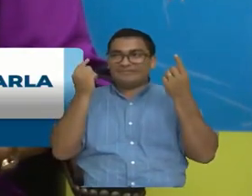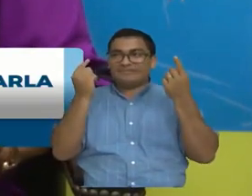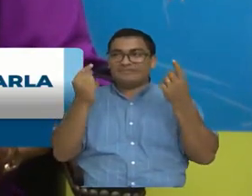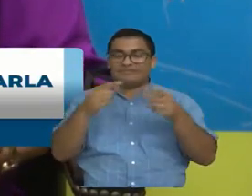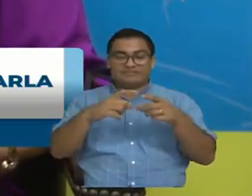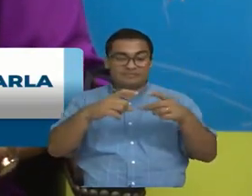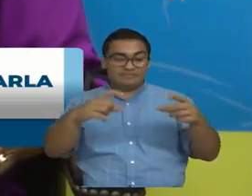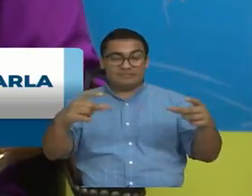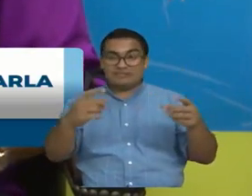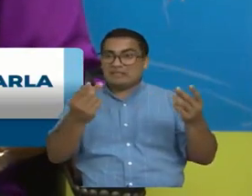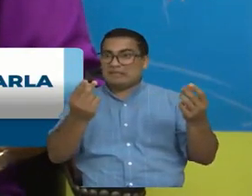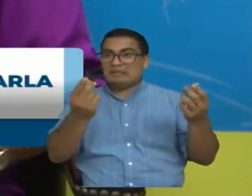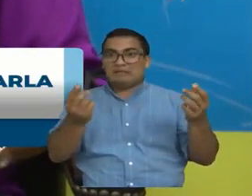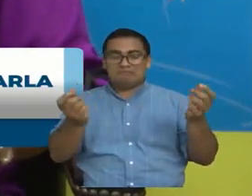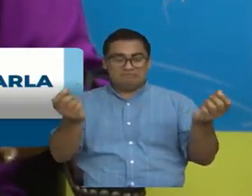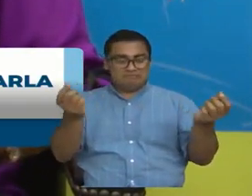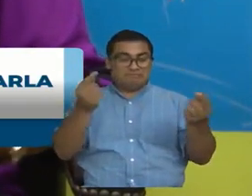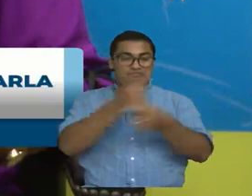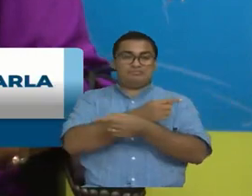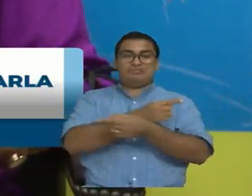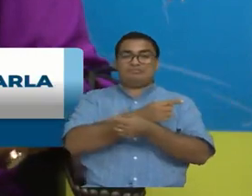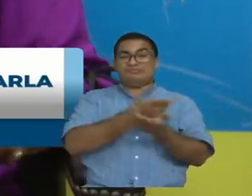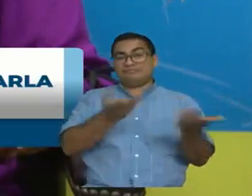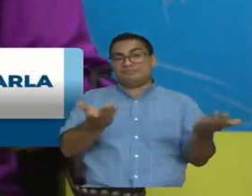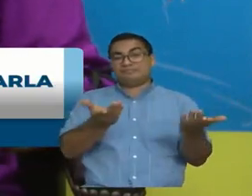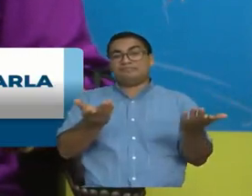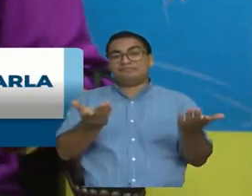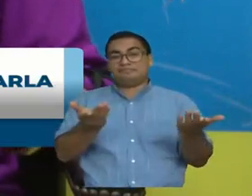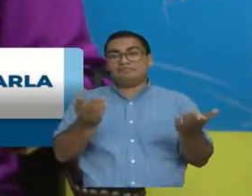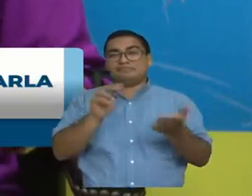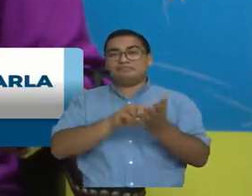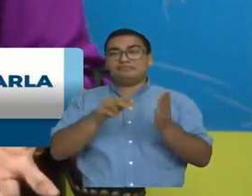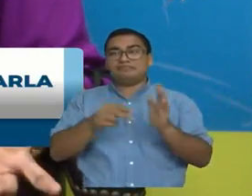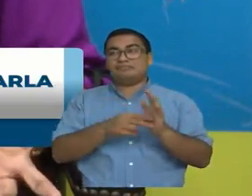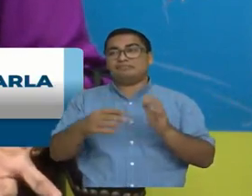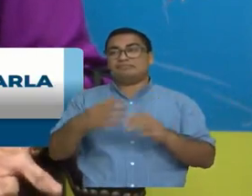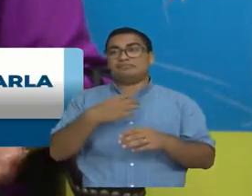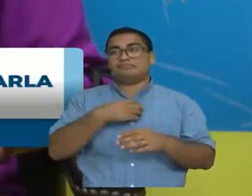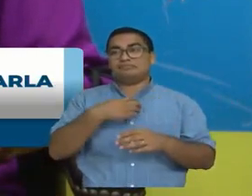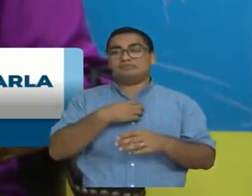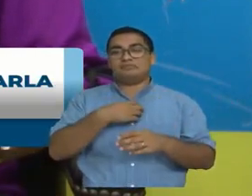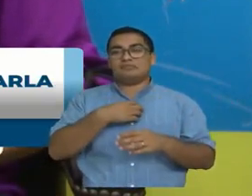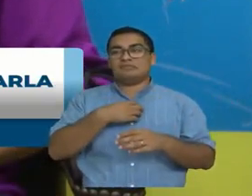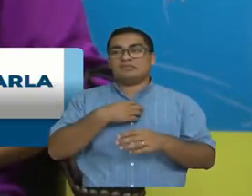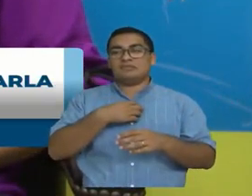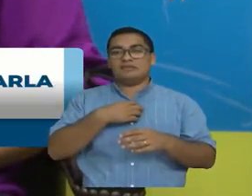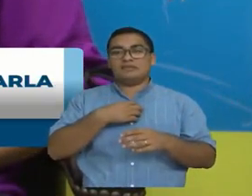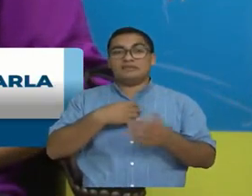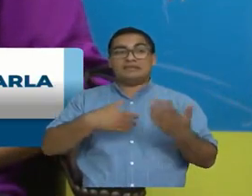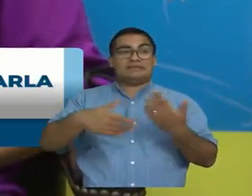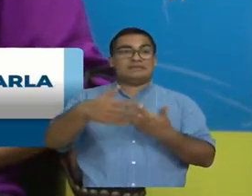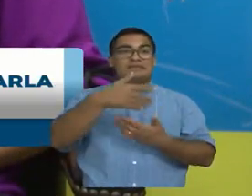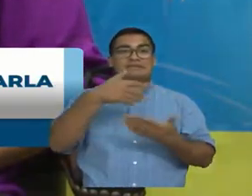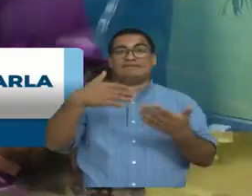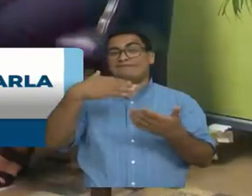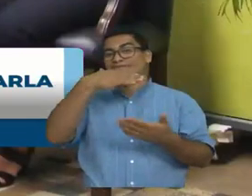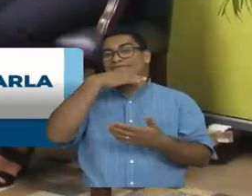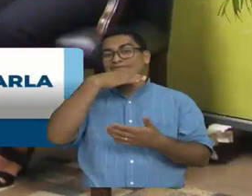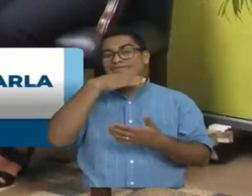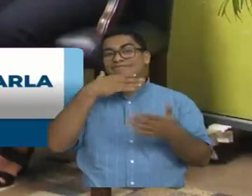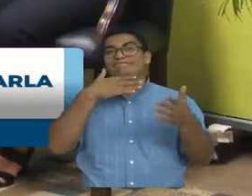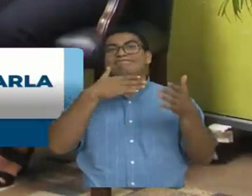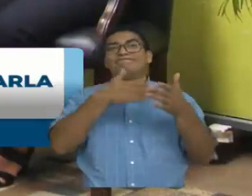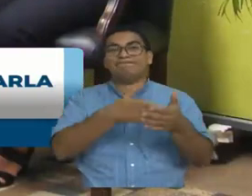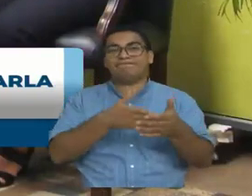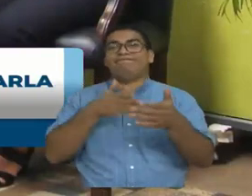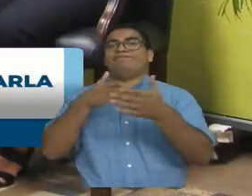sabe contar. Entonces todas sus funciones y su expresión con el entorno se van viendo limitadas. Y entonces